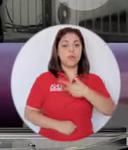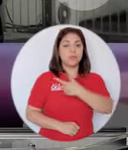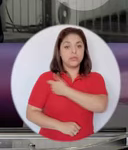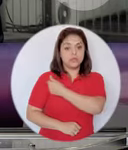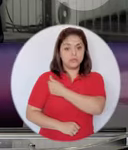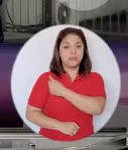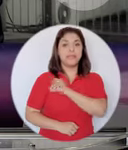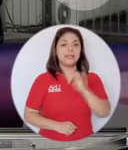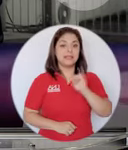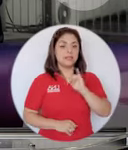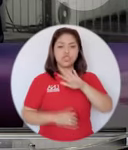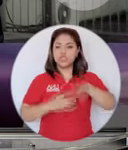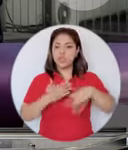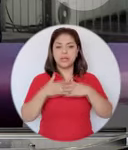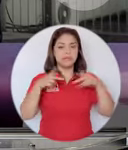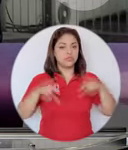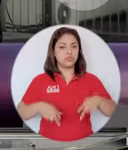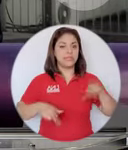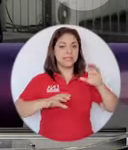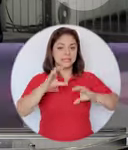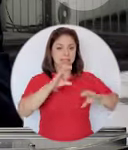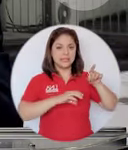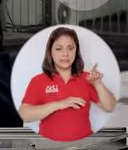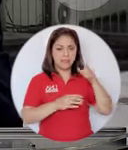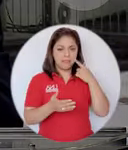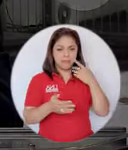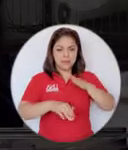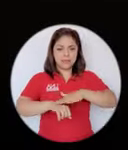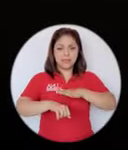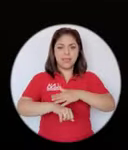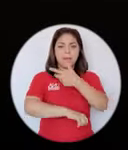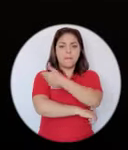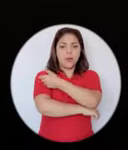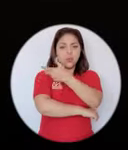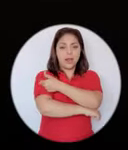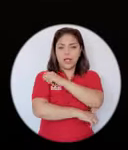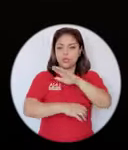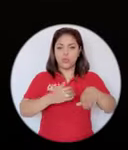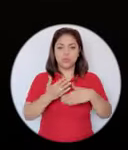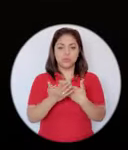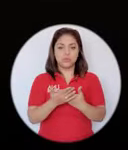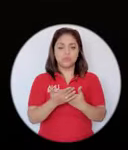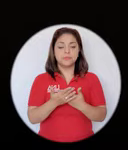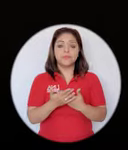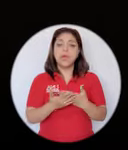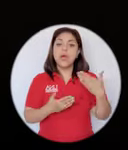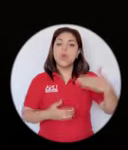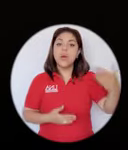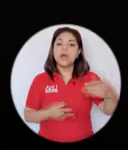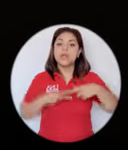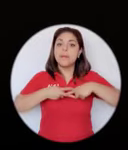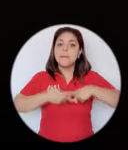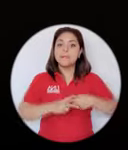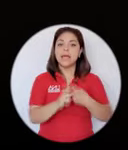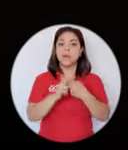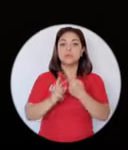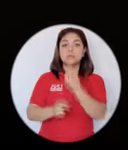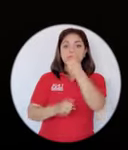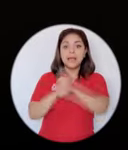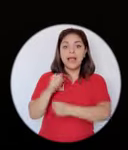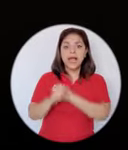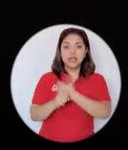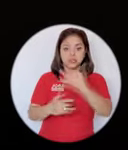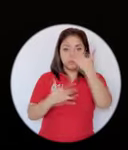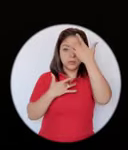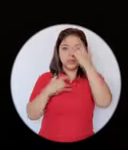en todos los grupos de edad hoy en día que la ciencia lo permite. ¿Y esto por qué? Porque justamente cuando comenzábamos el primer año de